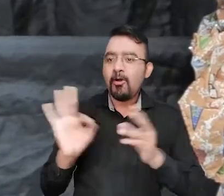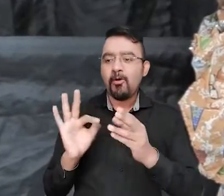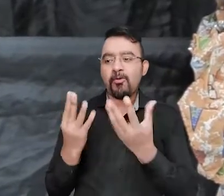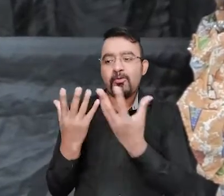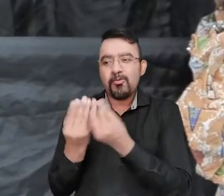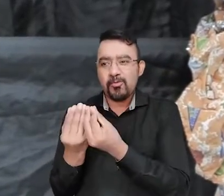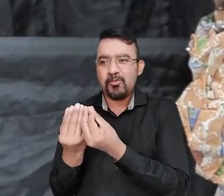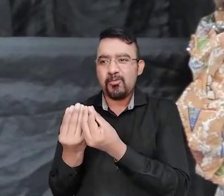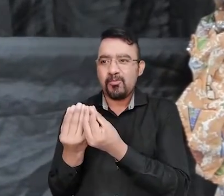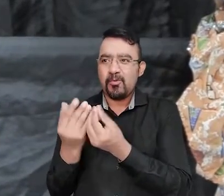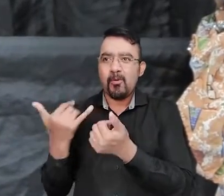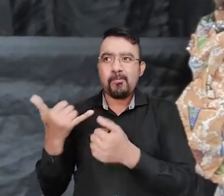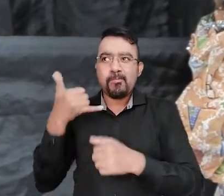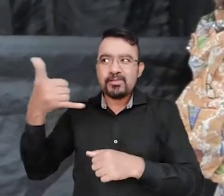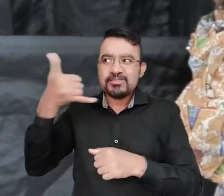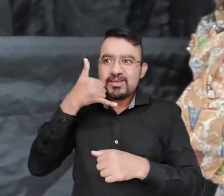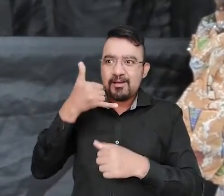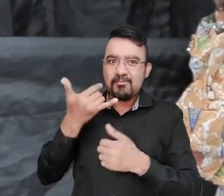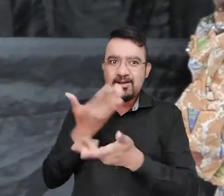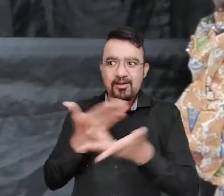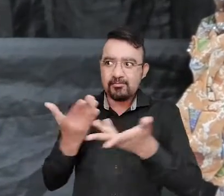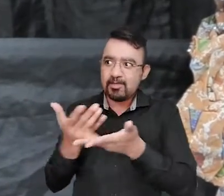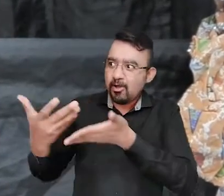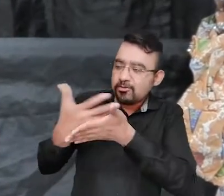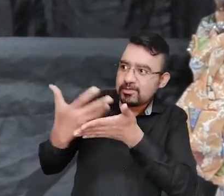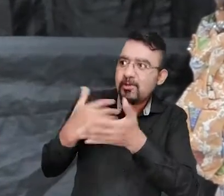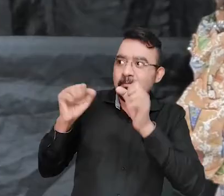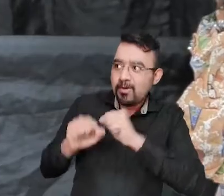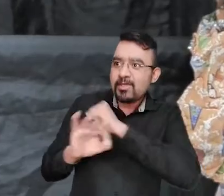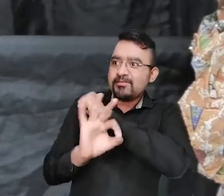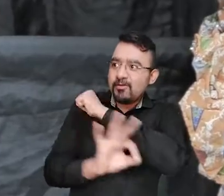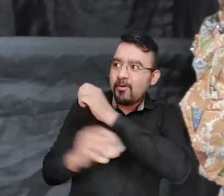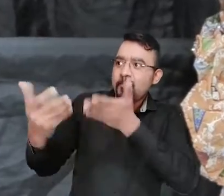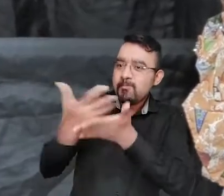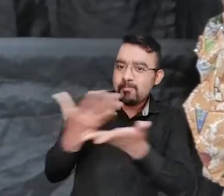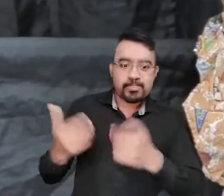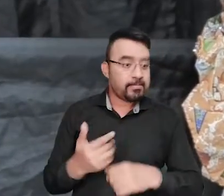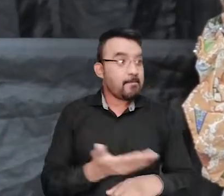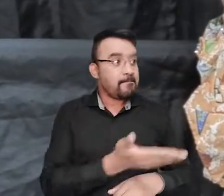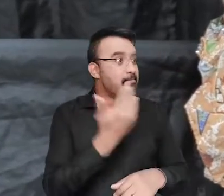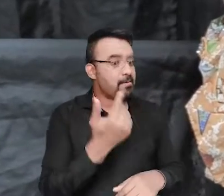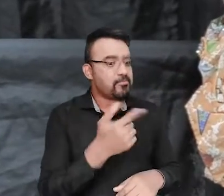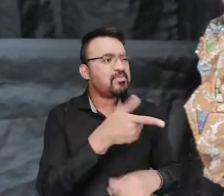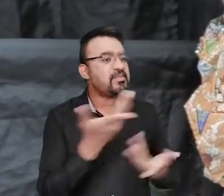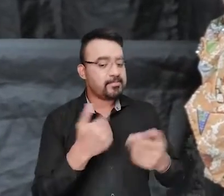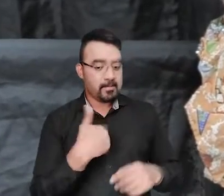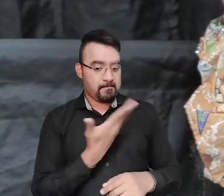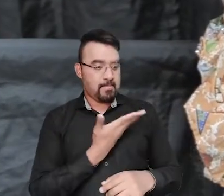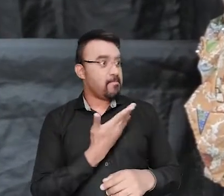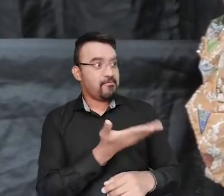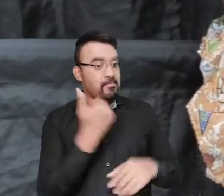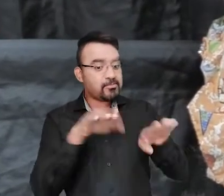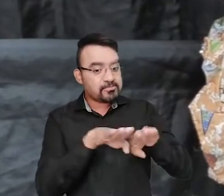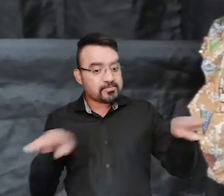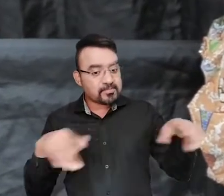de Súmate a la Vida. ¡Ven! Es momento de cenar. Comparte con nosotros esta deliciosa comida que hizo